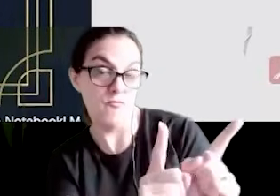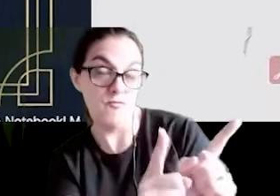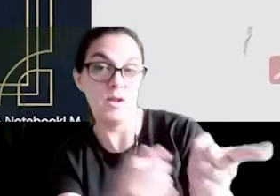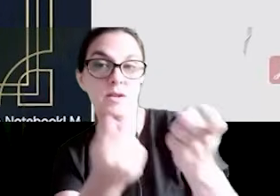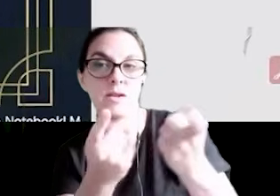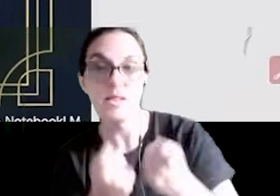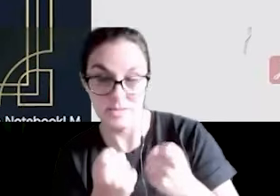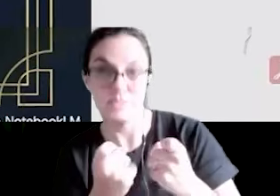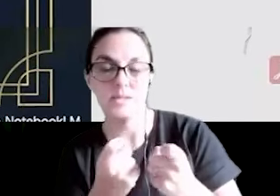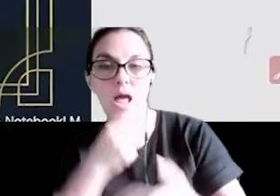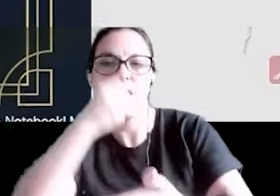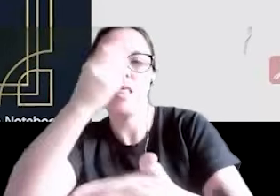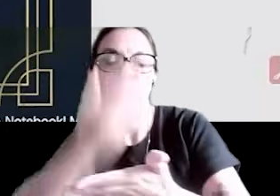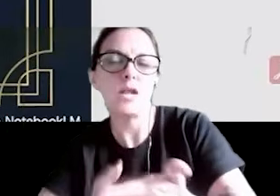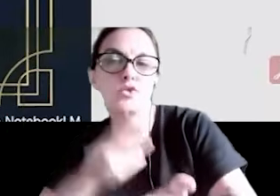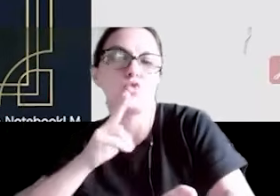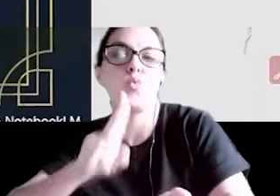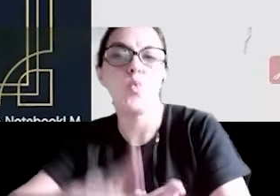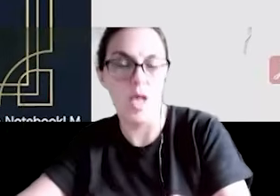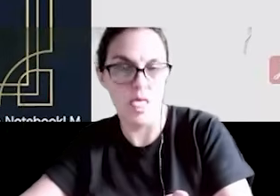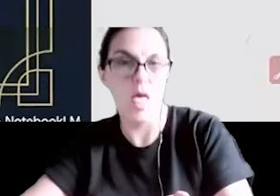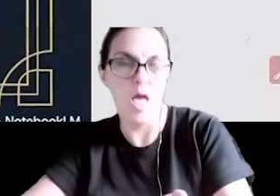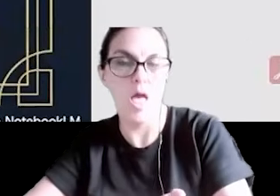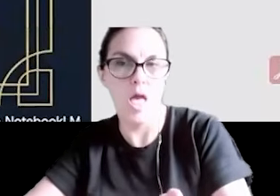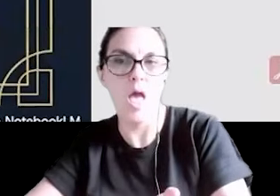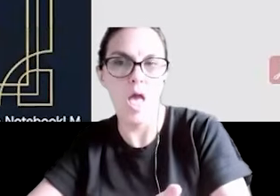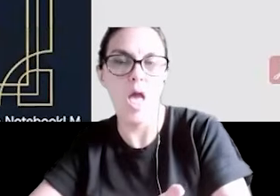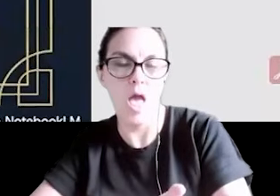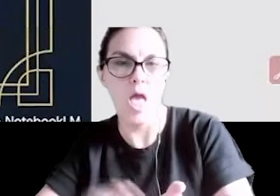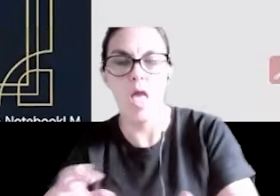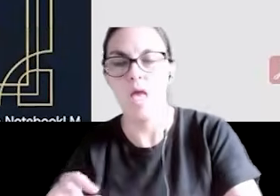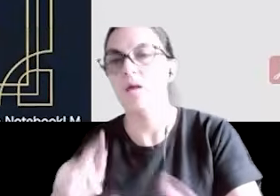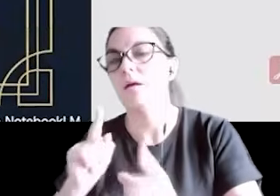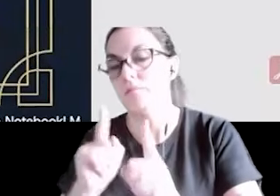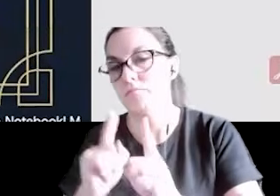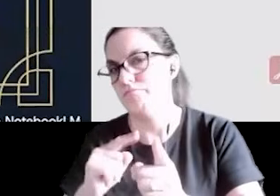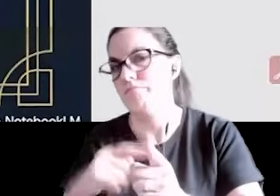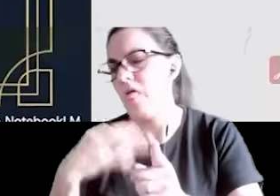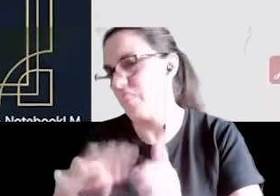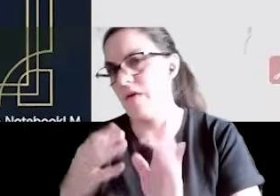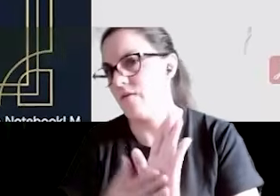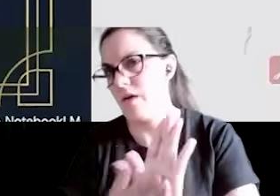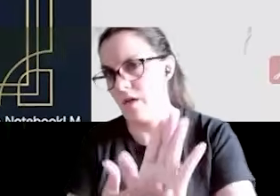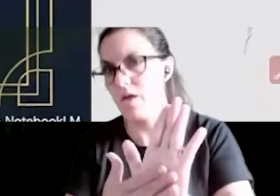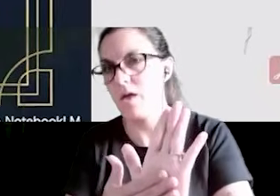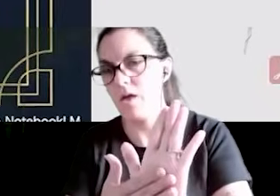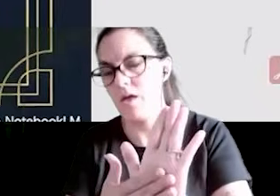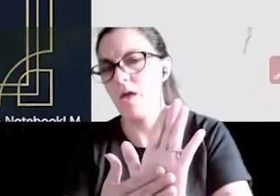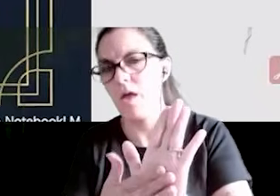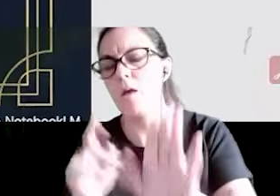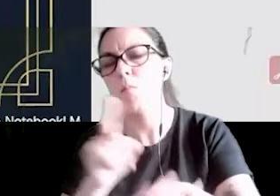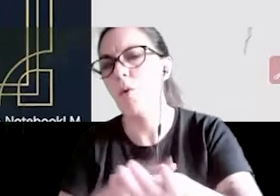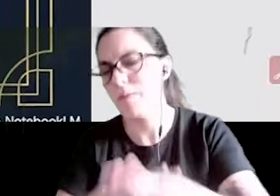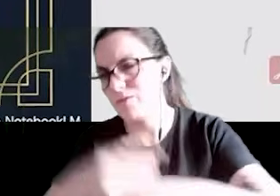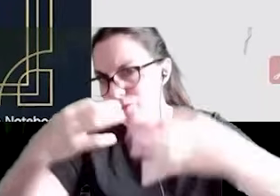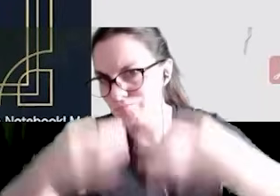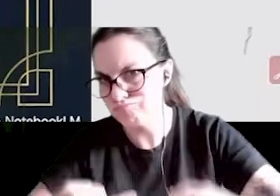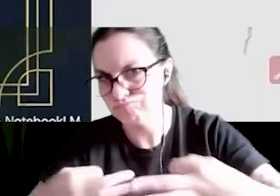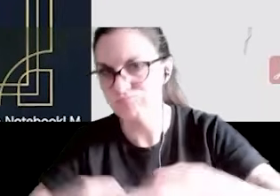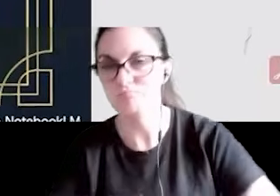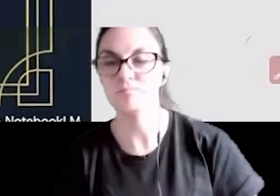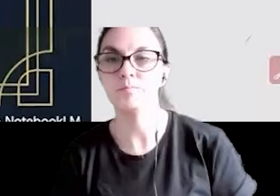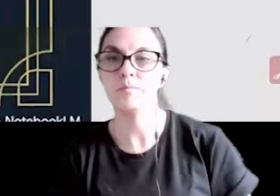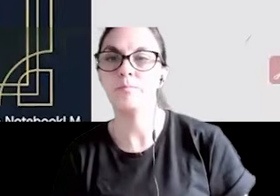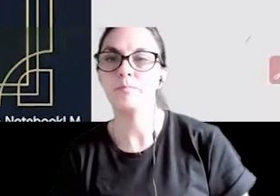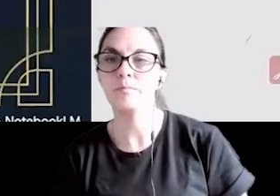de las declaraciones juradas y los saldos abonados en tiempo y forma. Después,